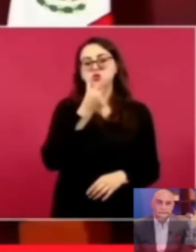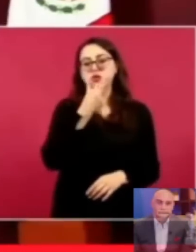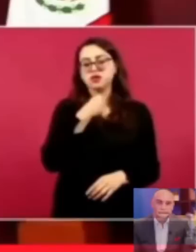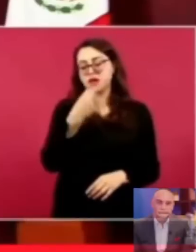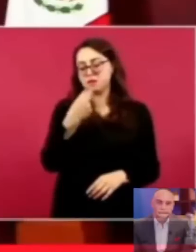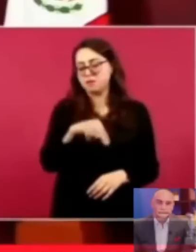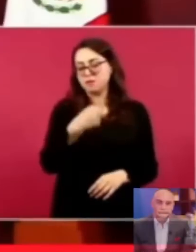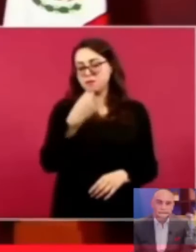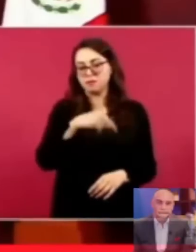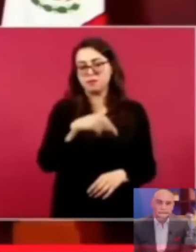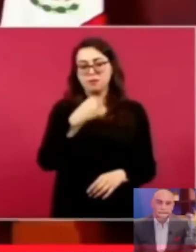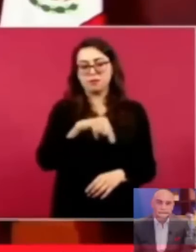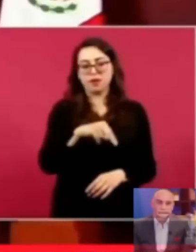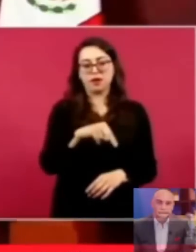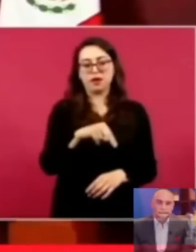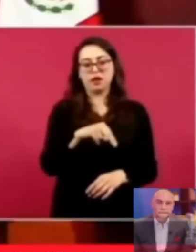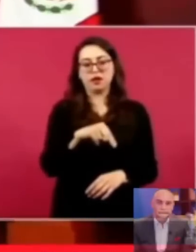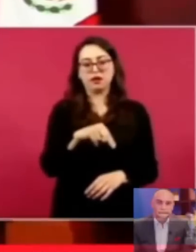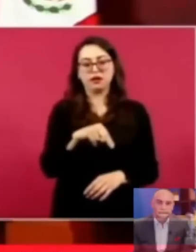un señor